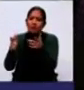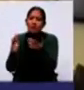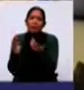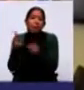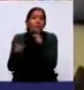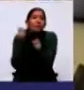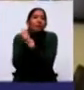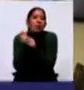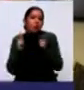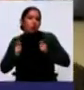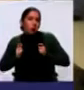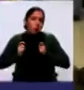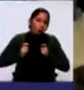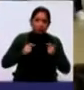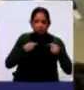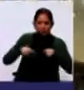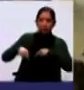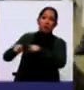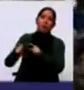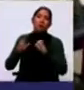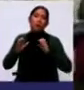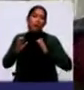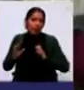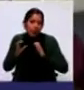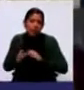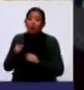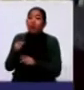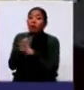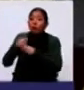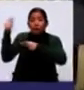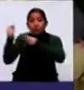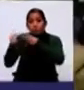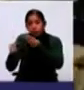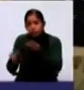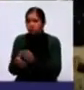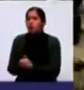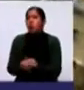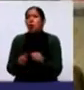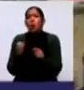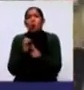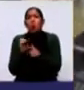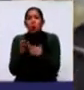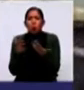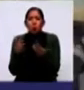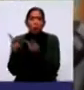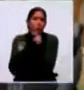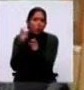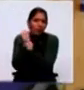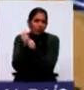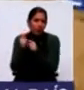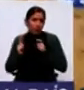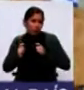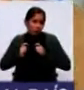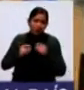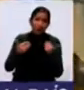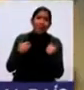capacitación en temas de protocolos de bioseguridad, por ejemplo. Vamos trabajando con este sector que está conformado